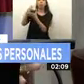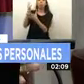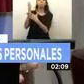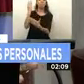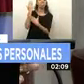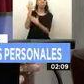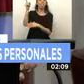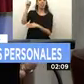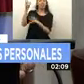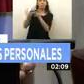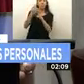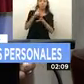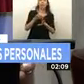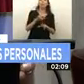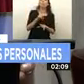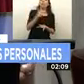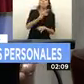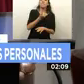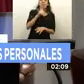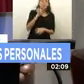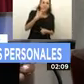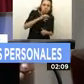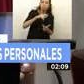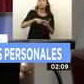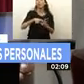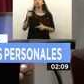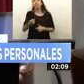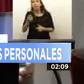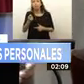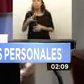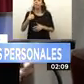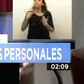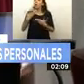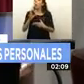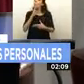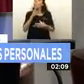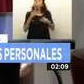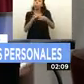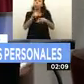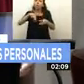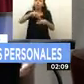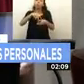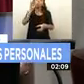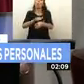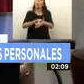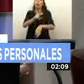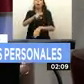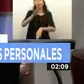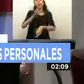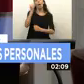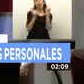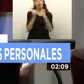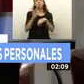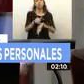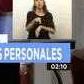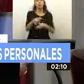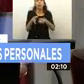nacional socialismo y el fasismo utilizó a los judíos como las minorías culpables de los desastres que tenían en la economía